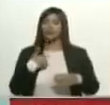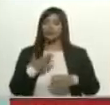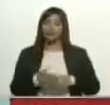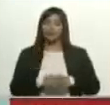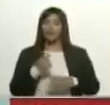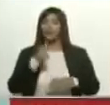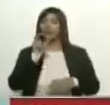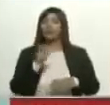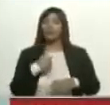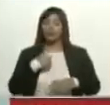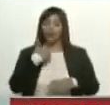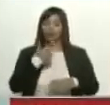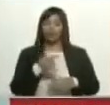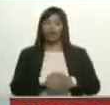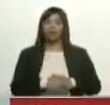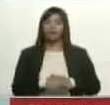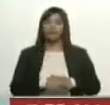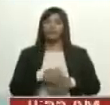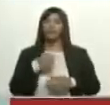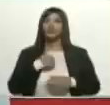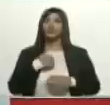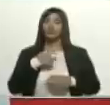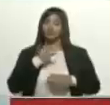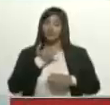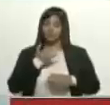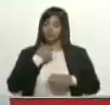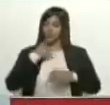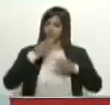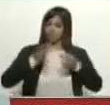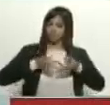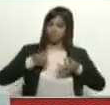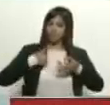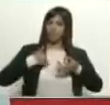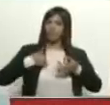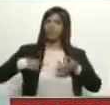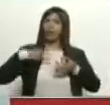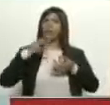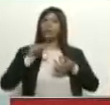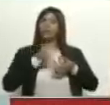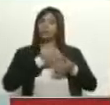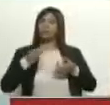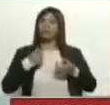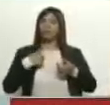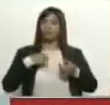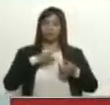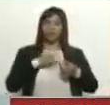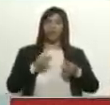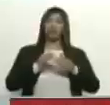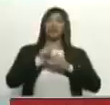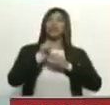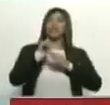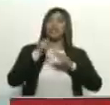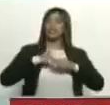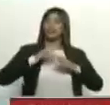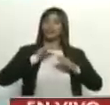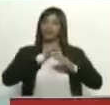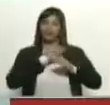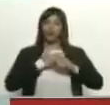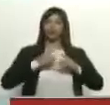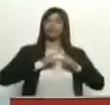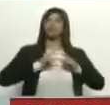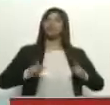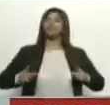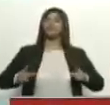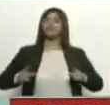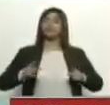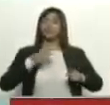una persona diga, yo me autocalifico, yo pertenezco, soy un líder magisterial.